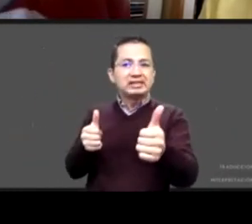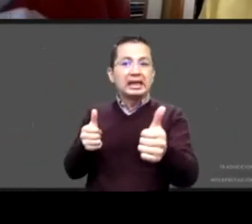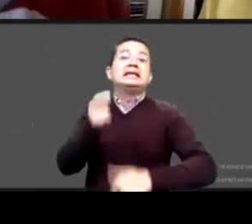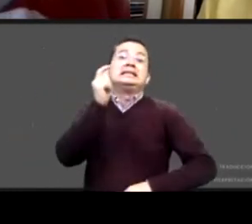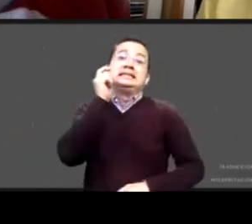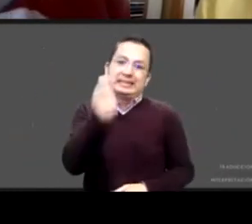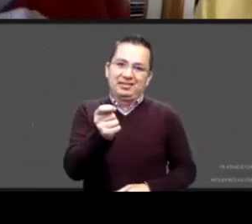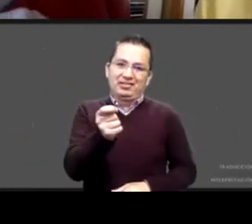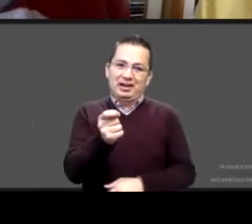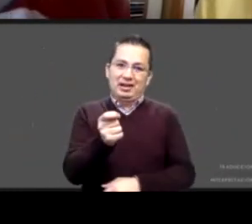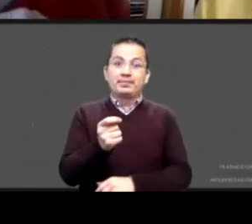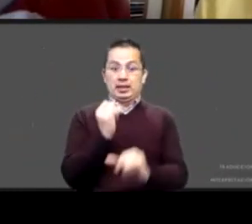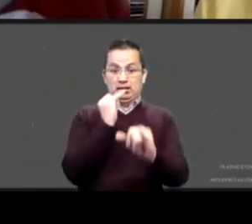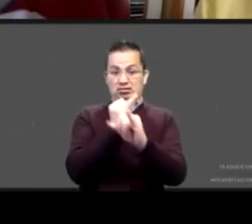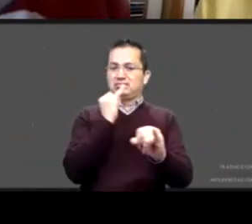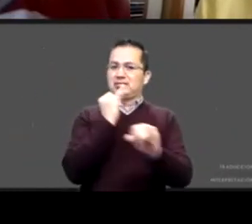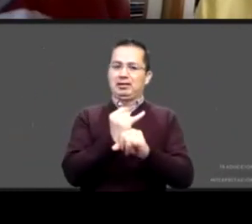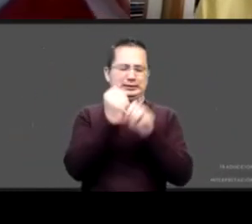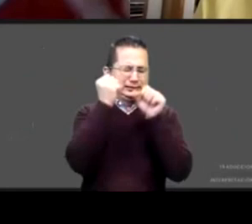que